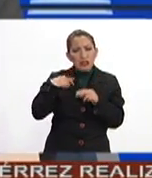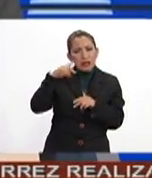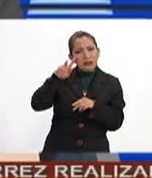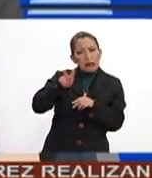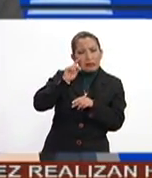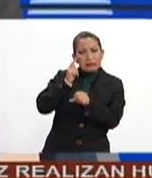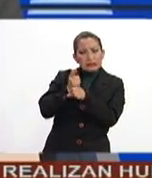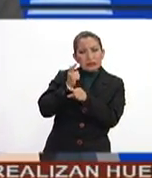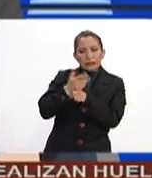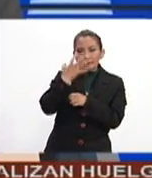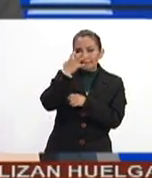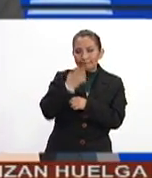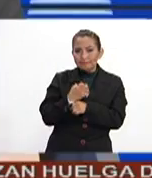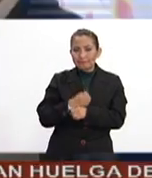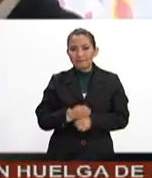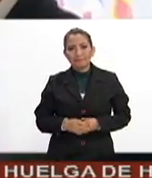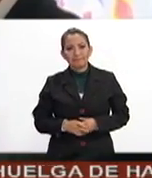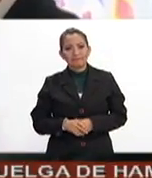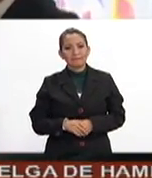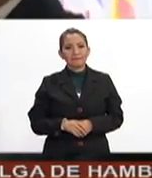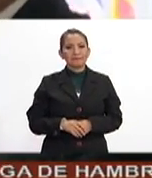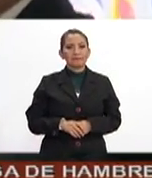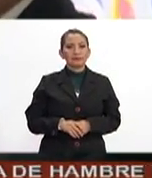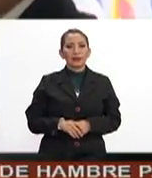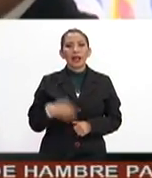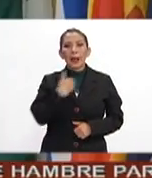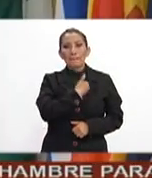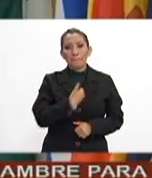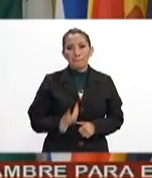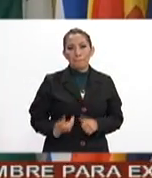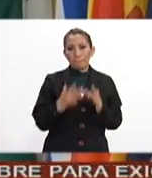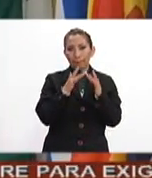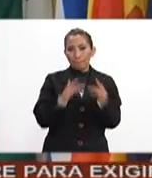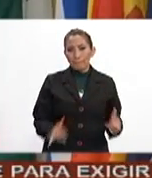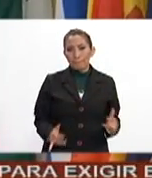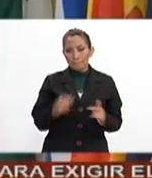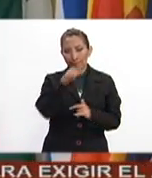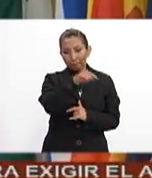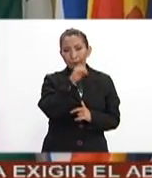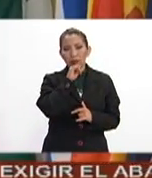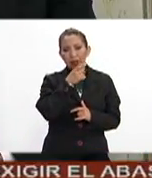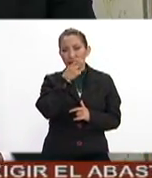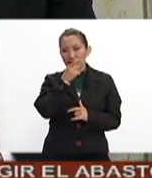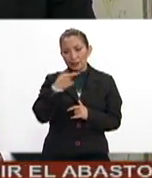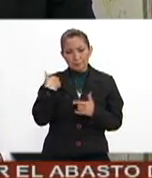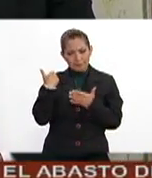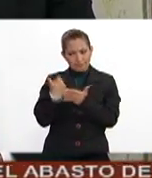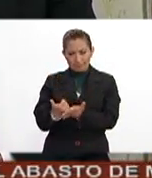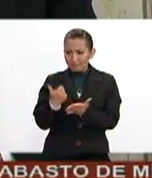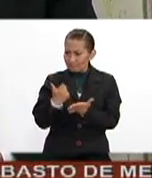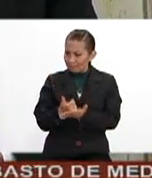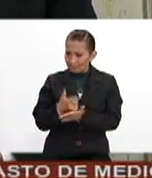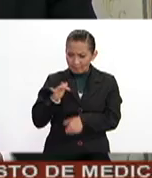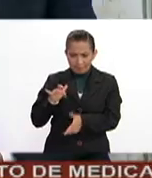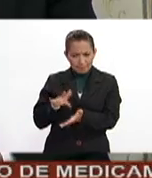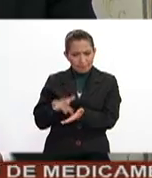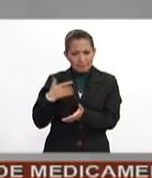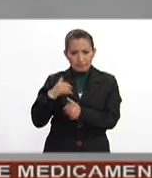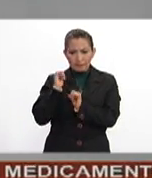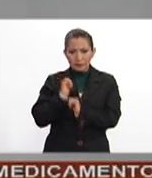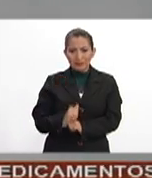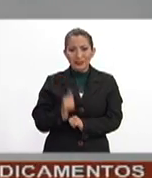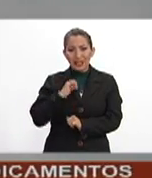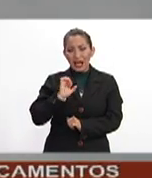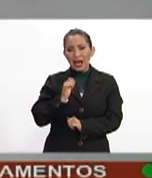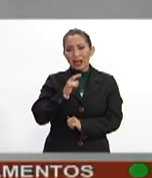Petersburgo con mucha tristeza. El presidente francés François Hollande expresó su solidaridad también. La canciller